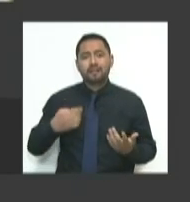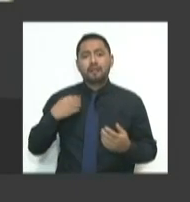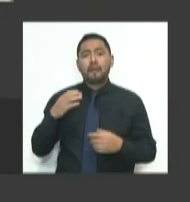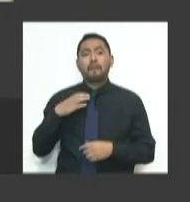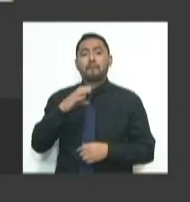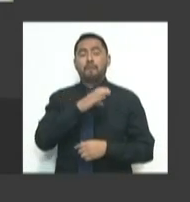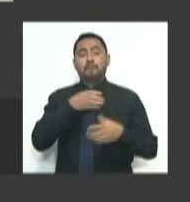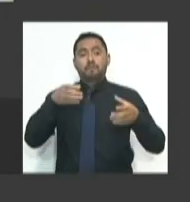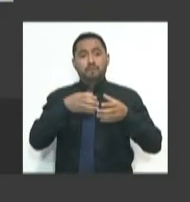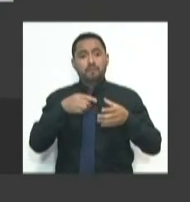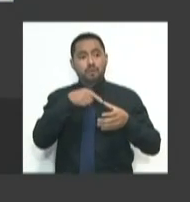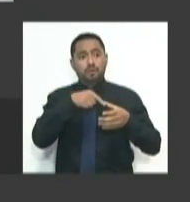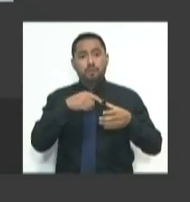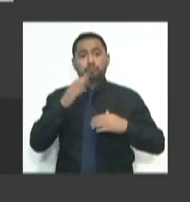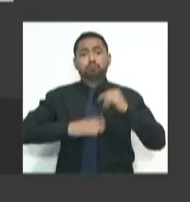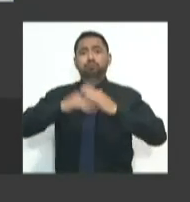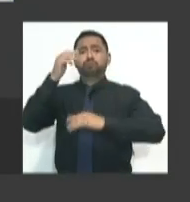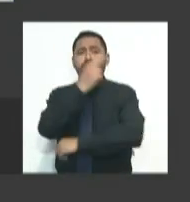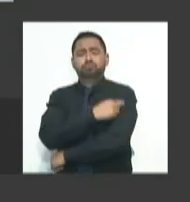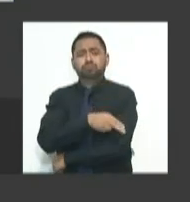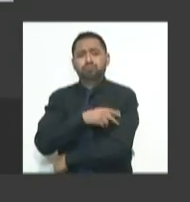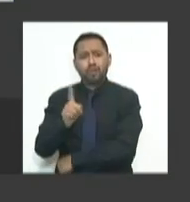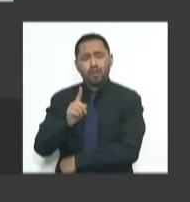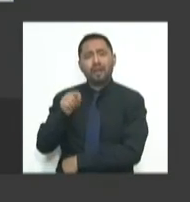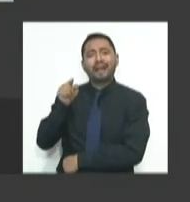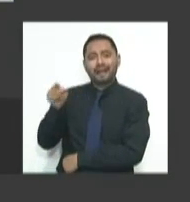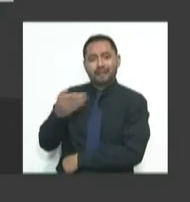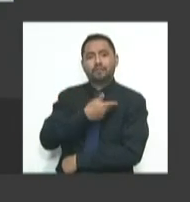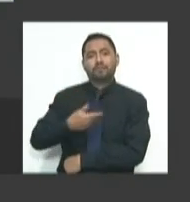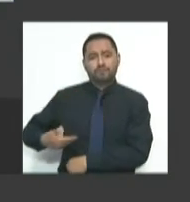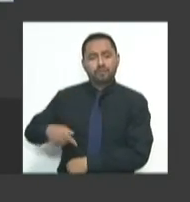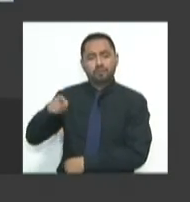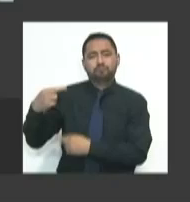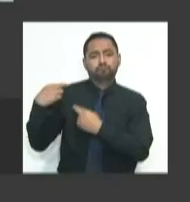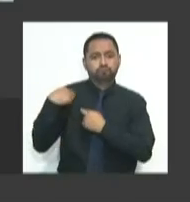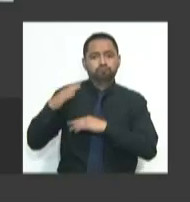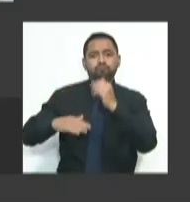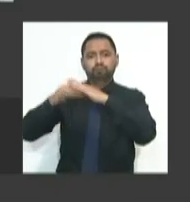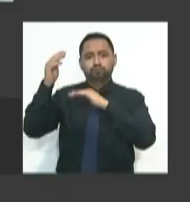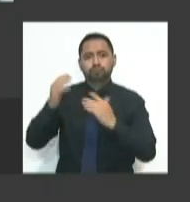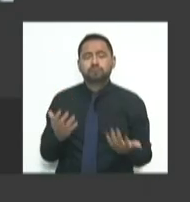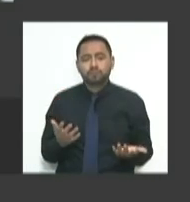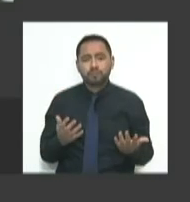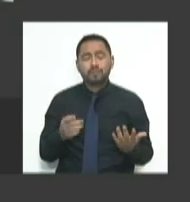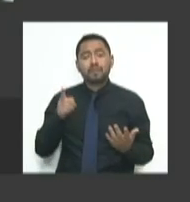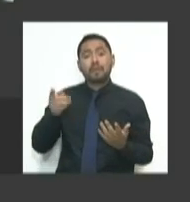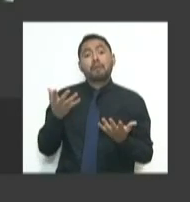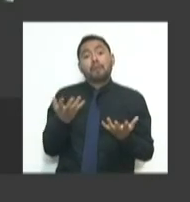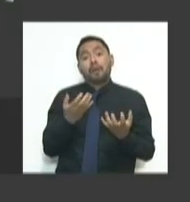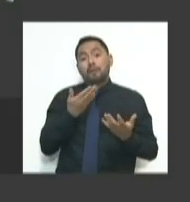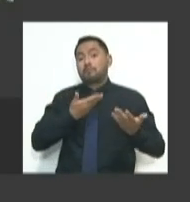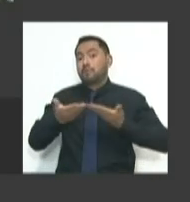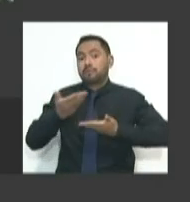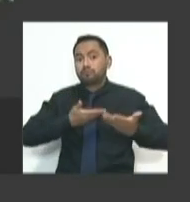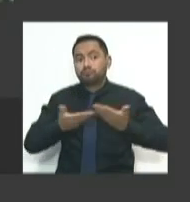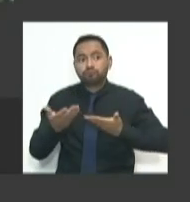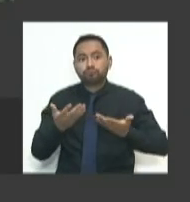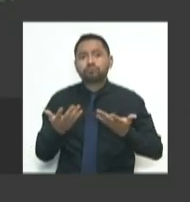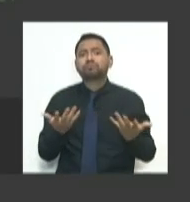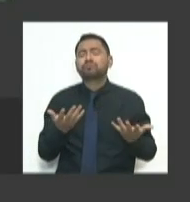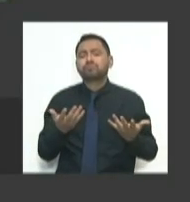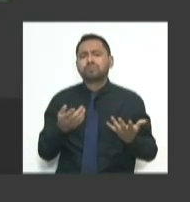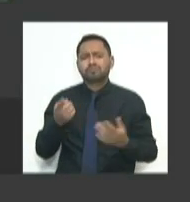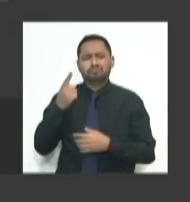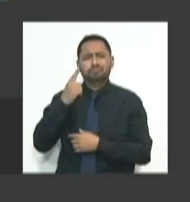posibilidad de que a lo largo de esos años se pueda repartir a través del canon el 40 por ciento del canon directamente directamente al bolsillo de la